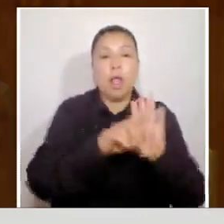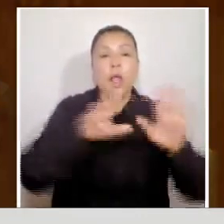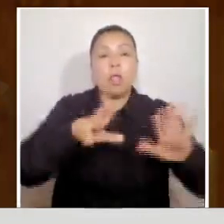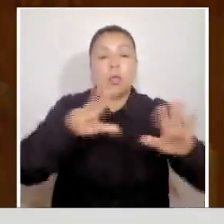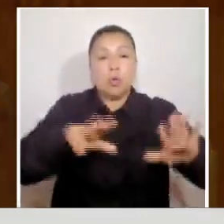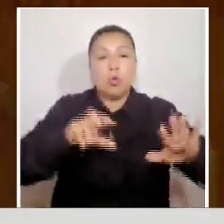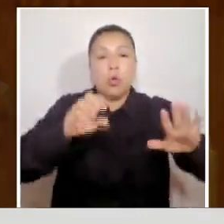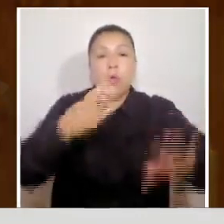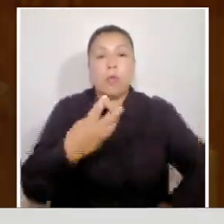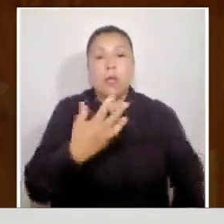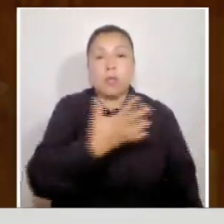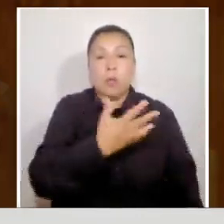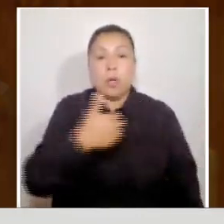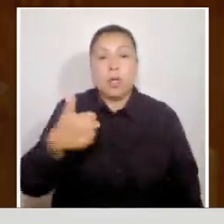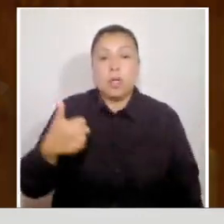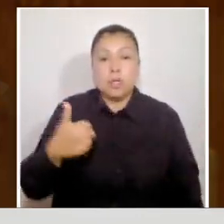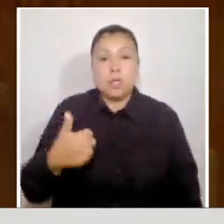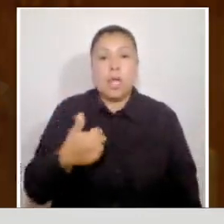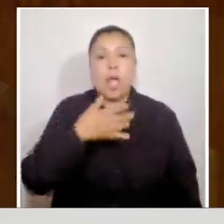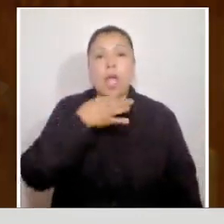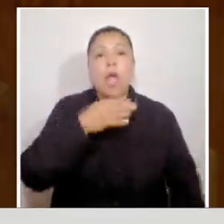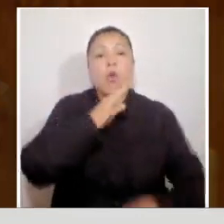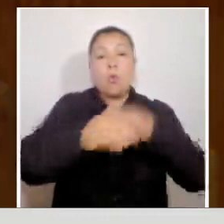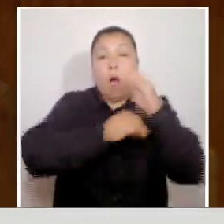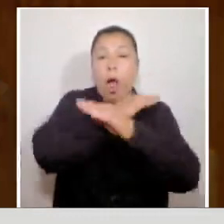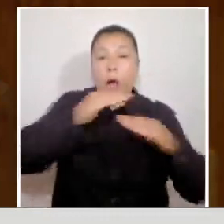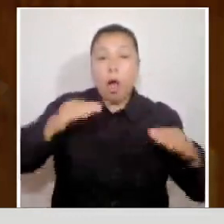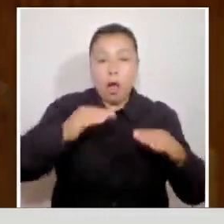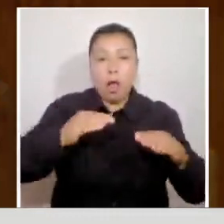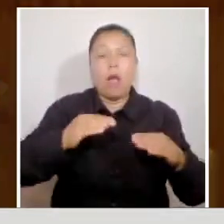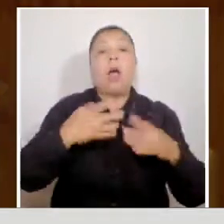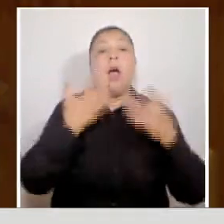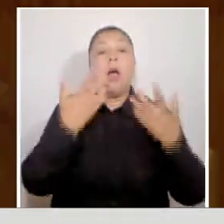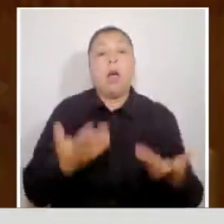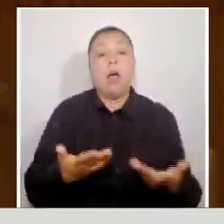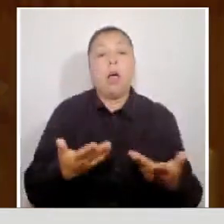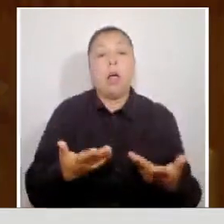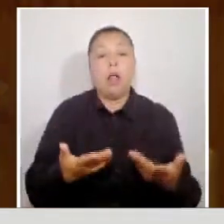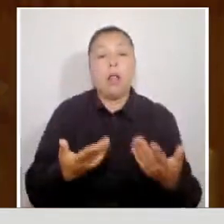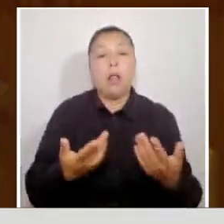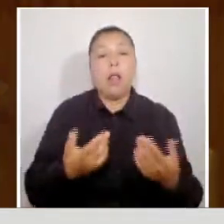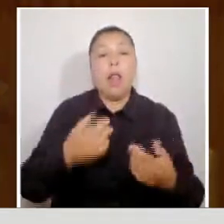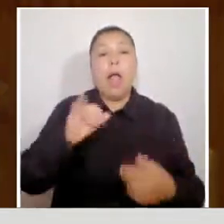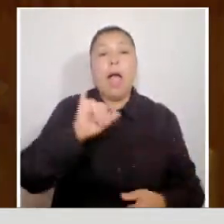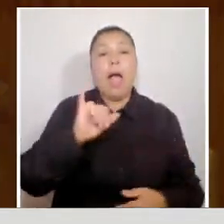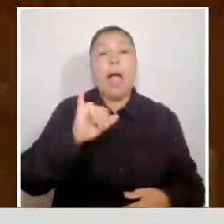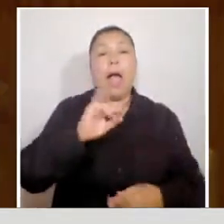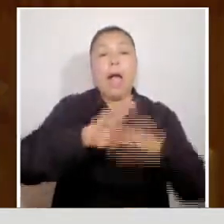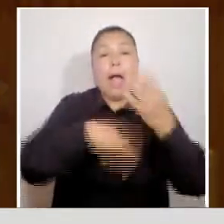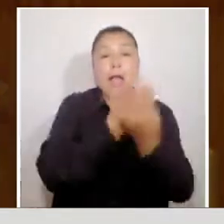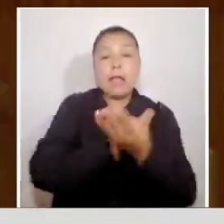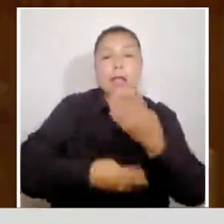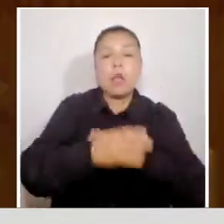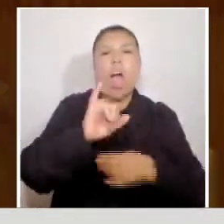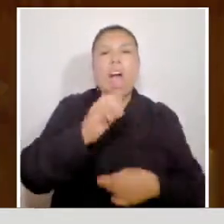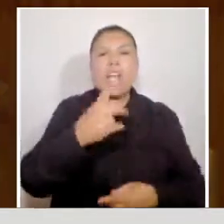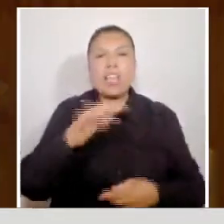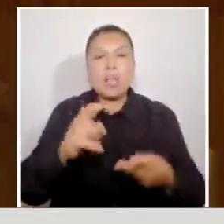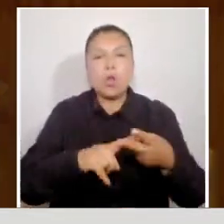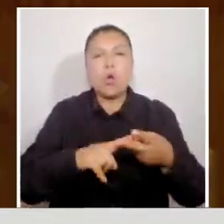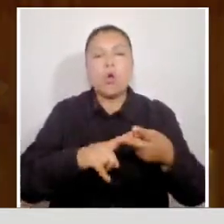18356 establece como artes marciales a los estilos como el aikido apido j kundo